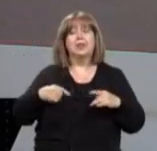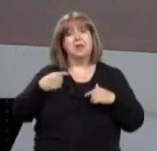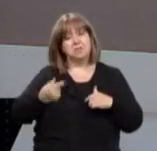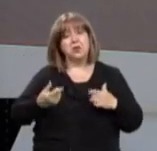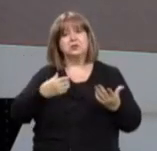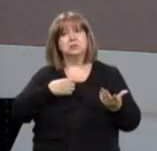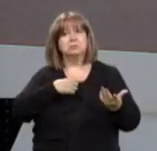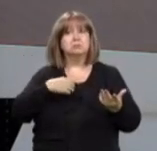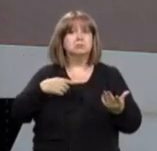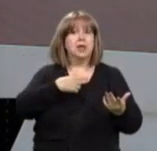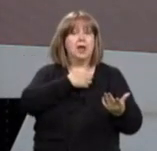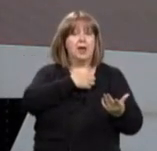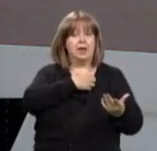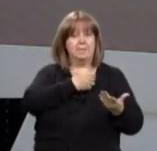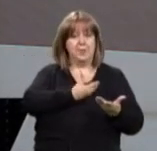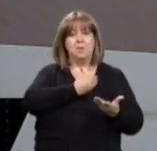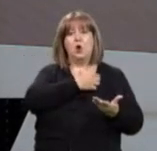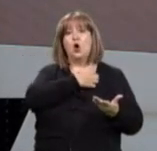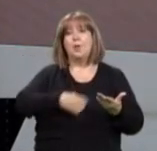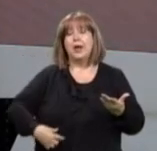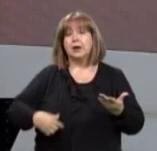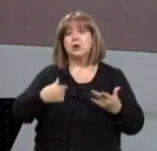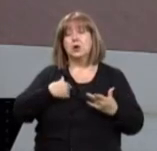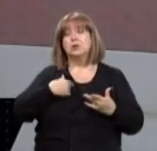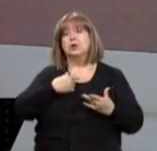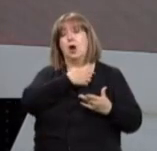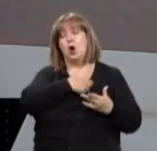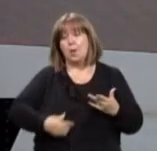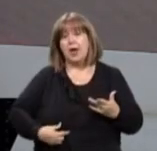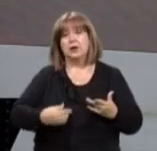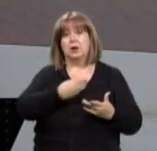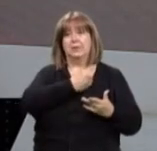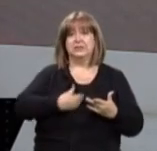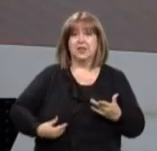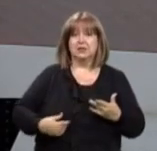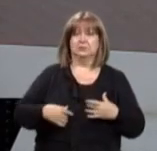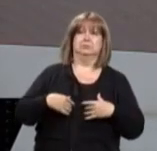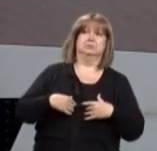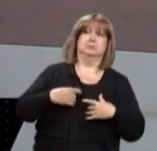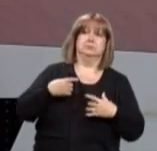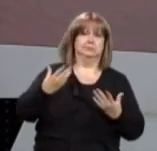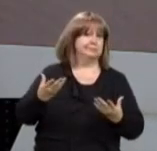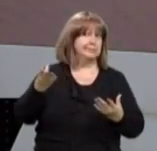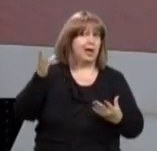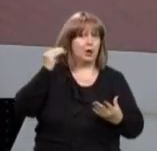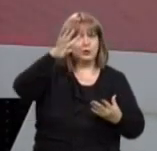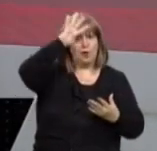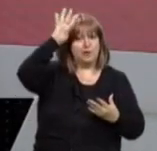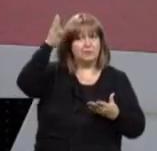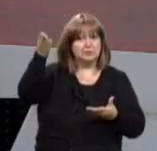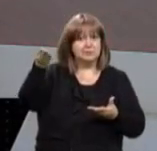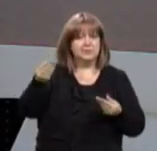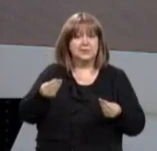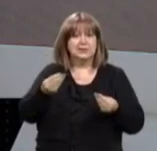críticas y también llegó la respuesta del gobierno a través de su vocera. Gabriela Cerruti, ¿qué Gabriela dijo? Cerruti. Bueno, el problema a lo que se está